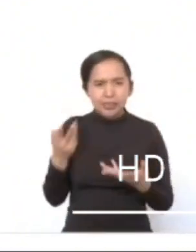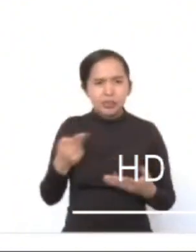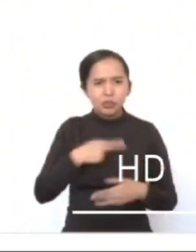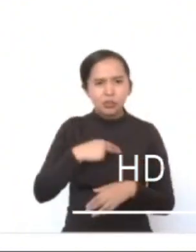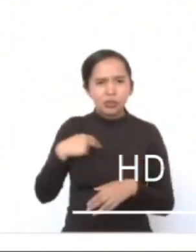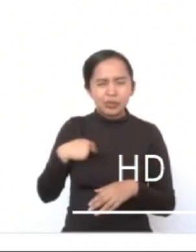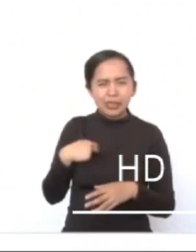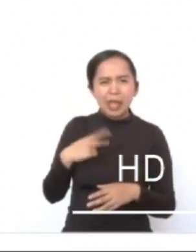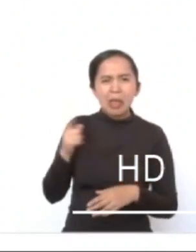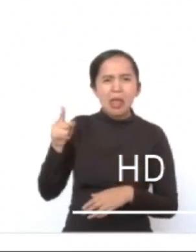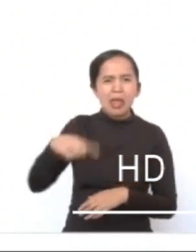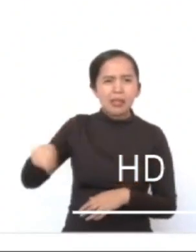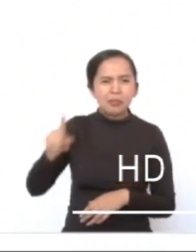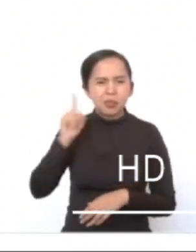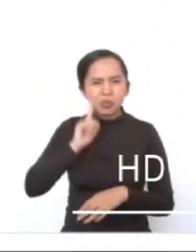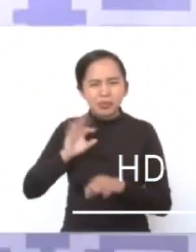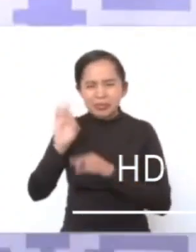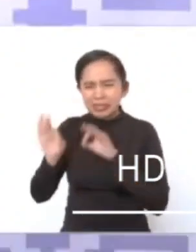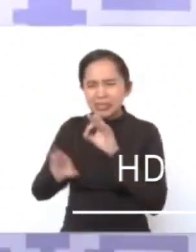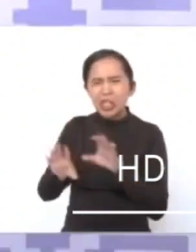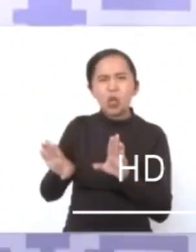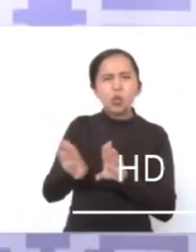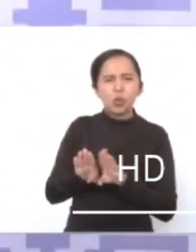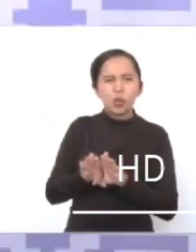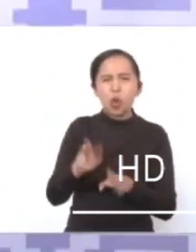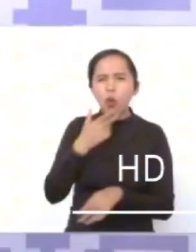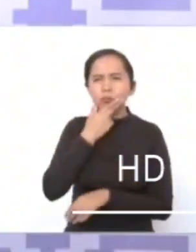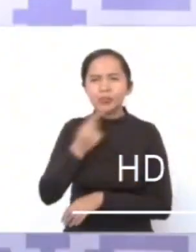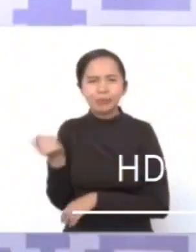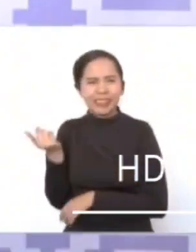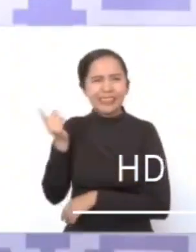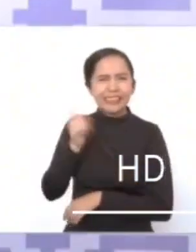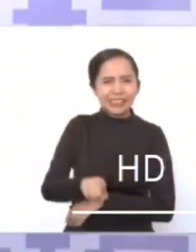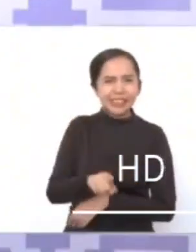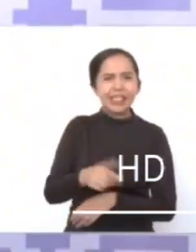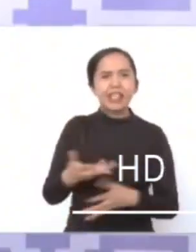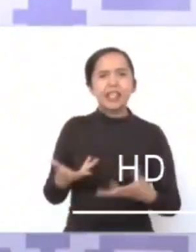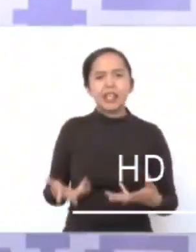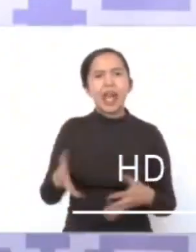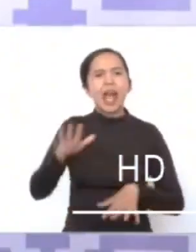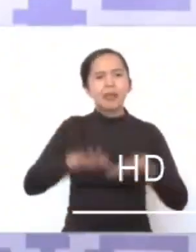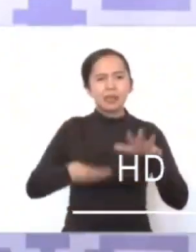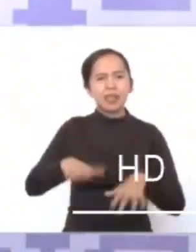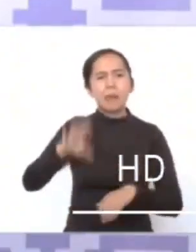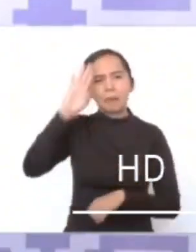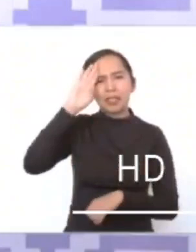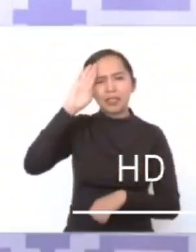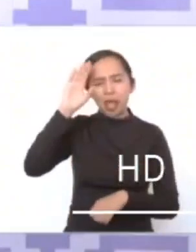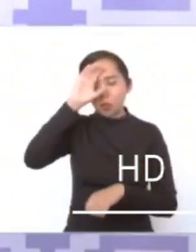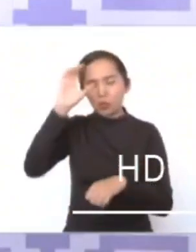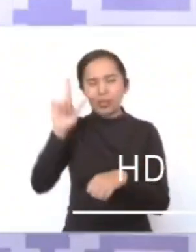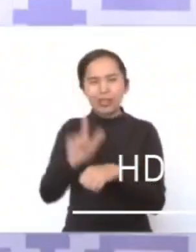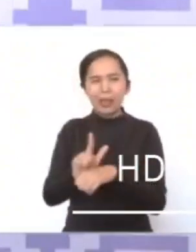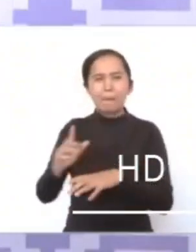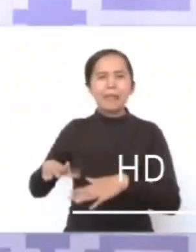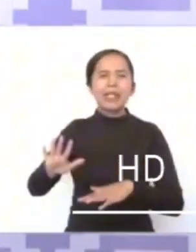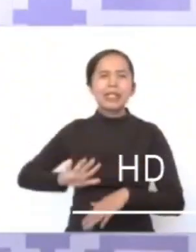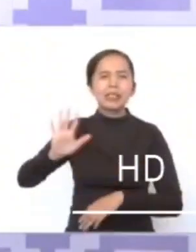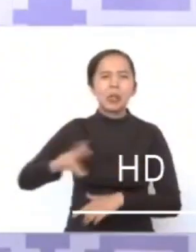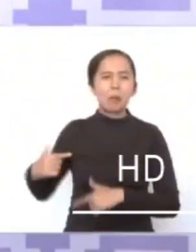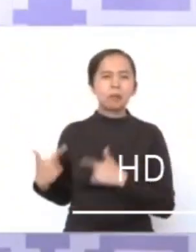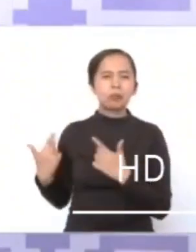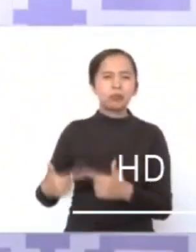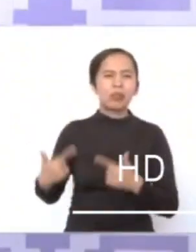y desmantelamos esa estructura machista que llevamos dentro. Algunos dicen que la cultura luego se convierte en genética y es posible que